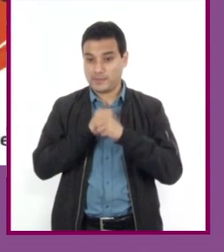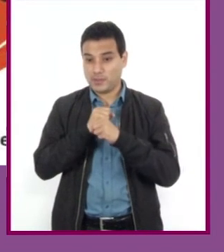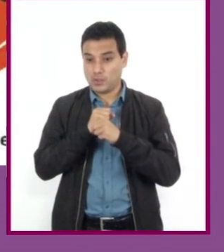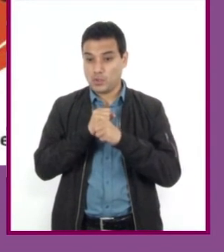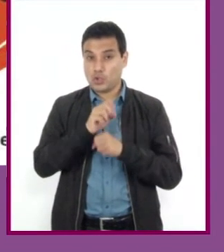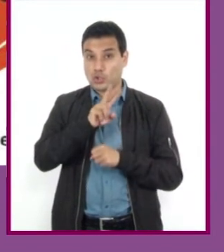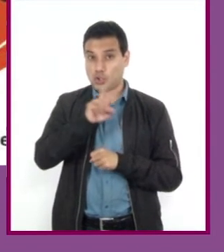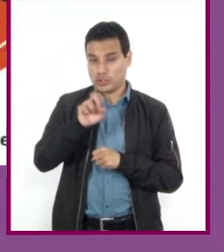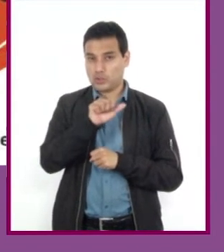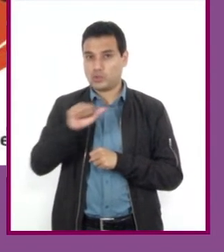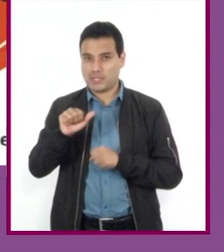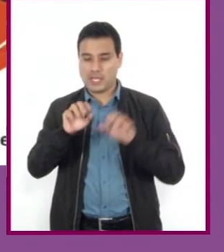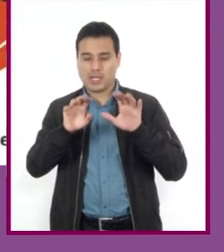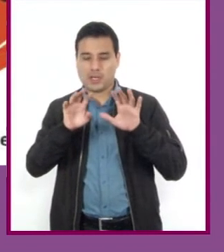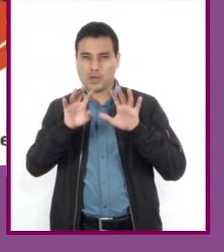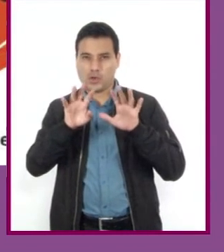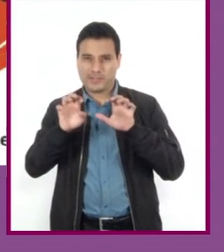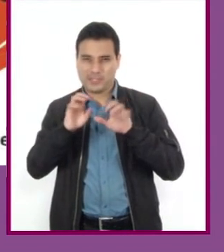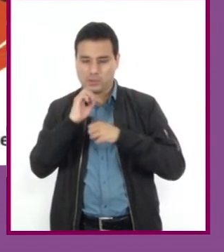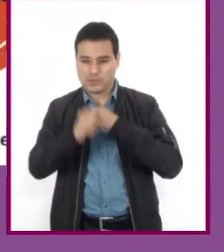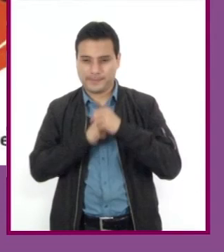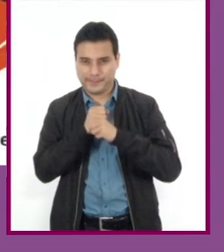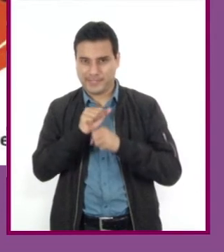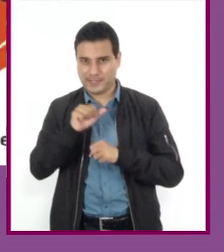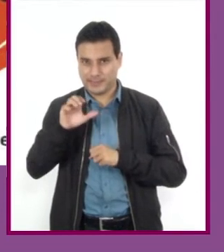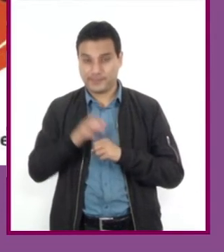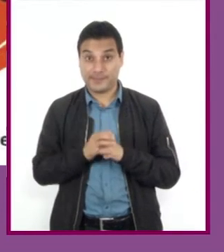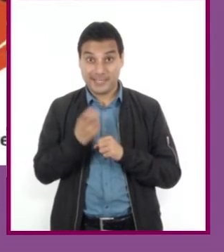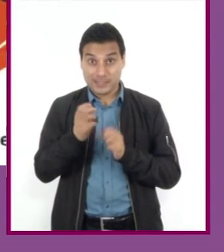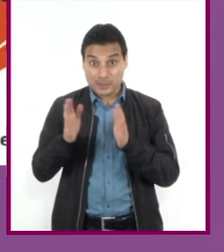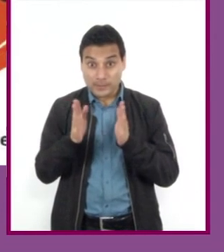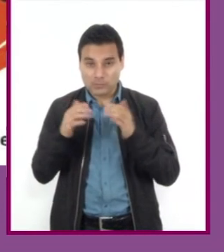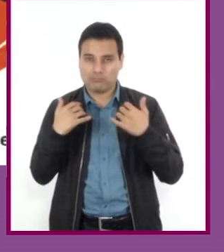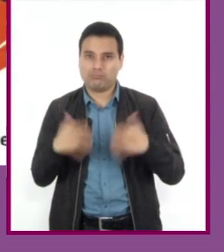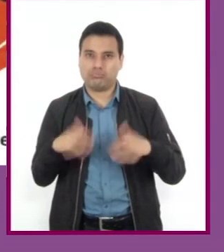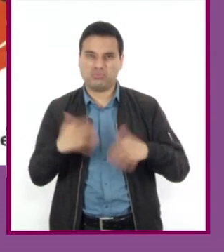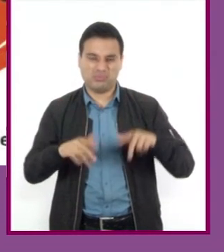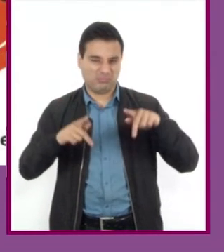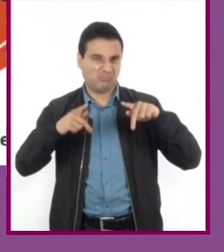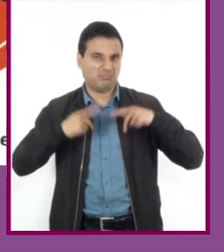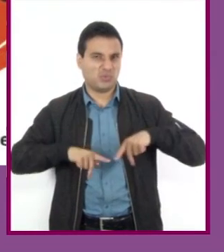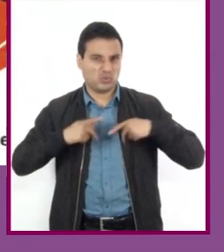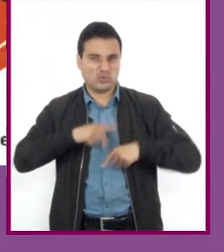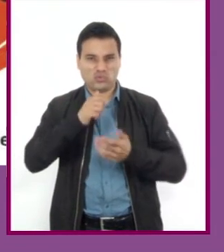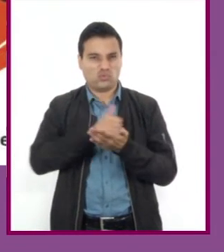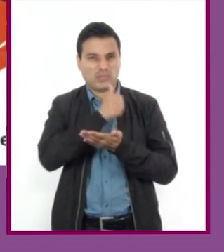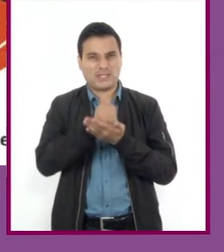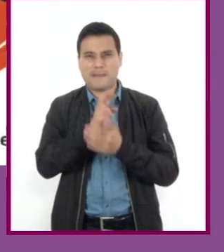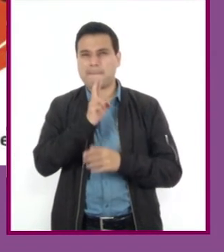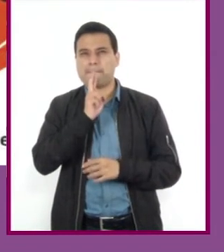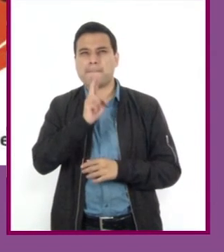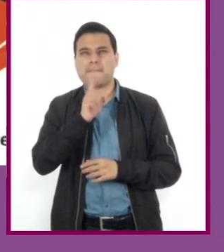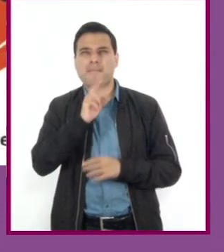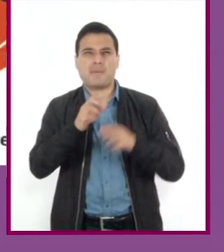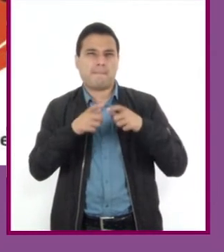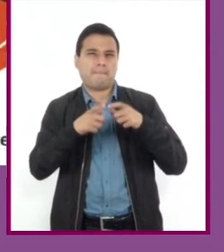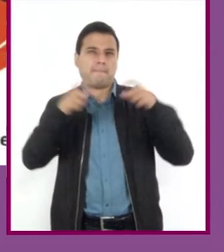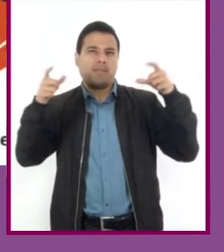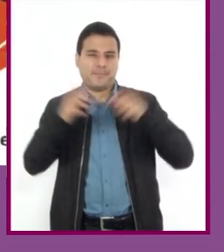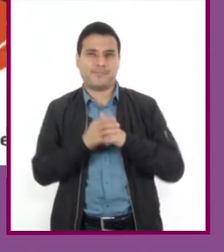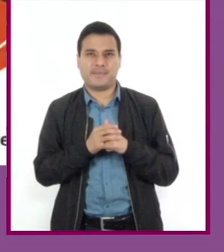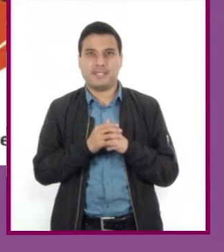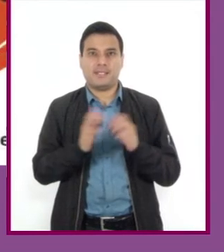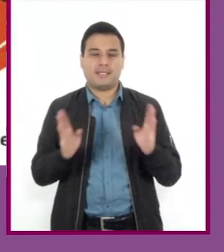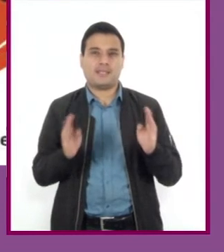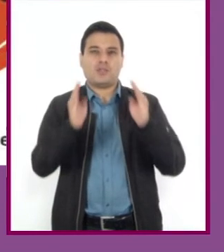embargo, este breve lapso de tiempo, Mesoamérica vivió su mayor época de esplendor. Se construyeron majestuosas ciudades como